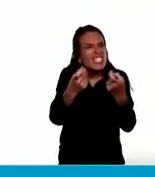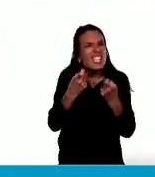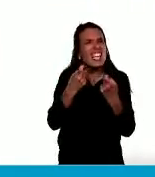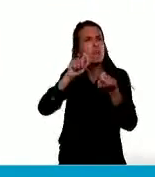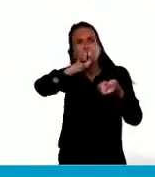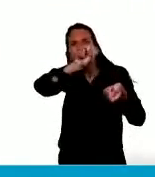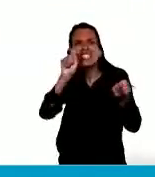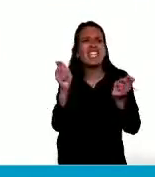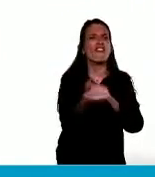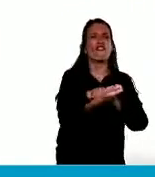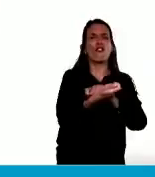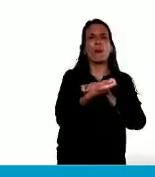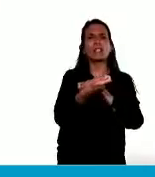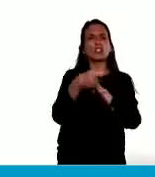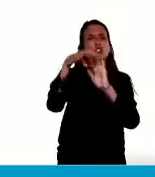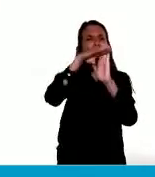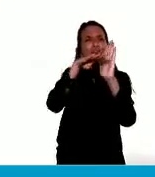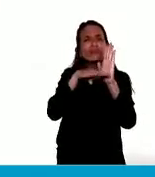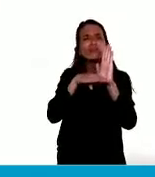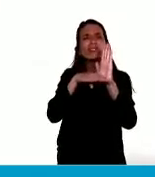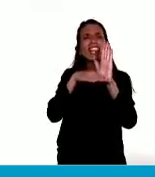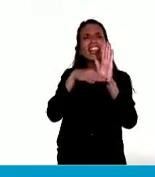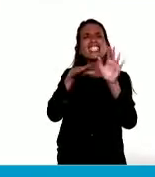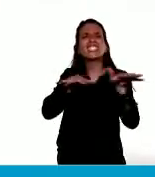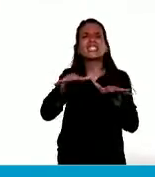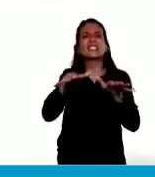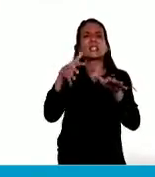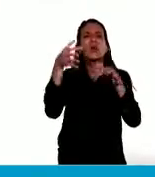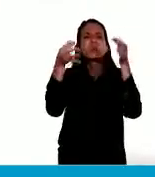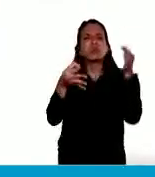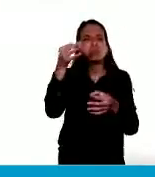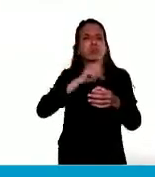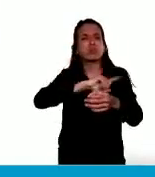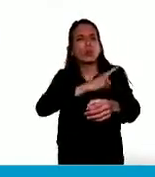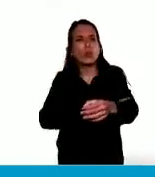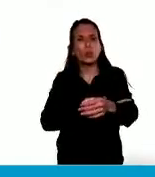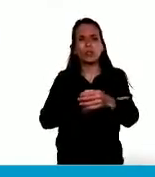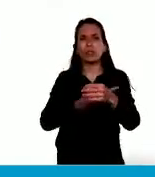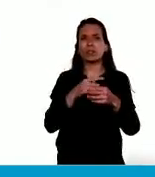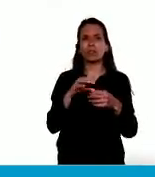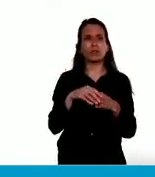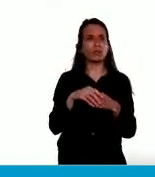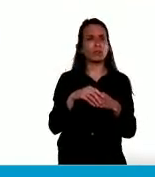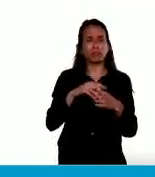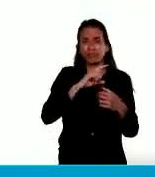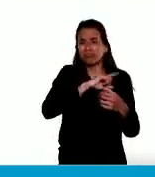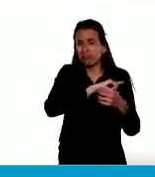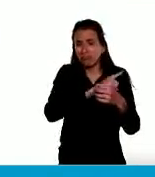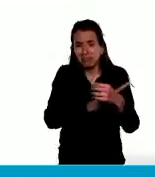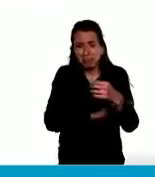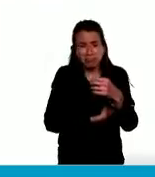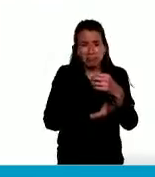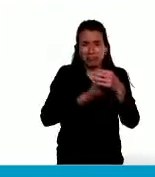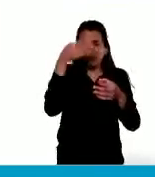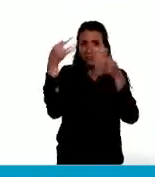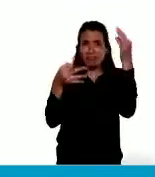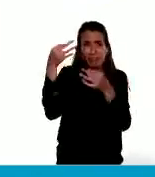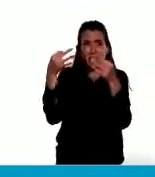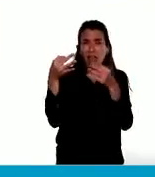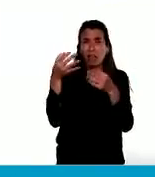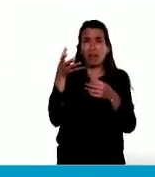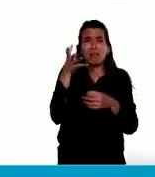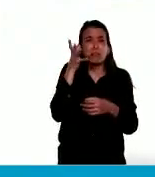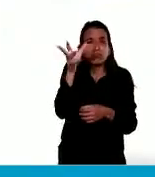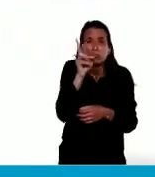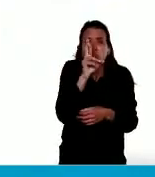judicial. Romper con la lógica patriarcal que quedó muy expuesto en los últimos 4 años con todo el centenar